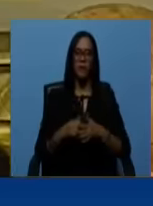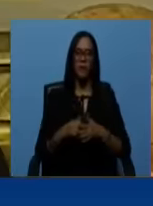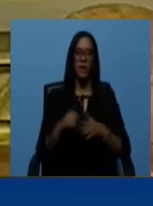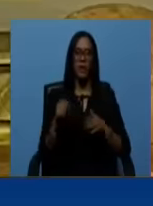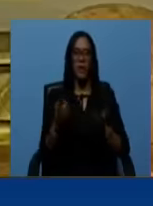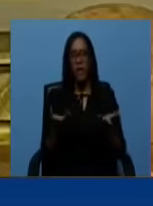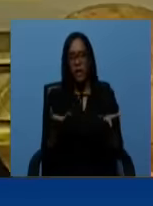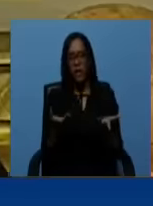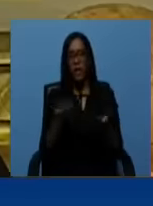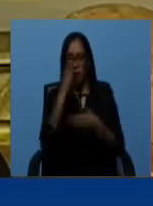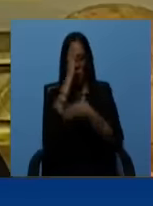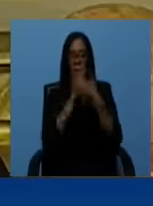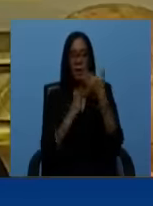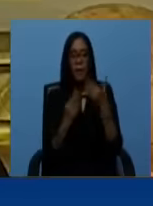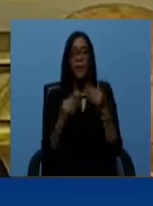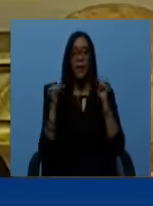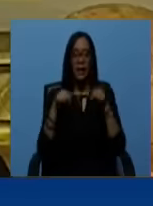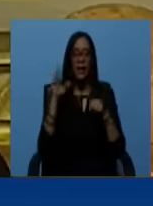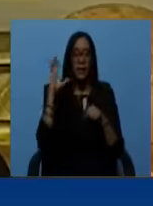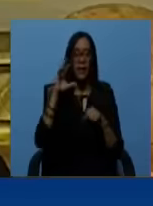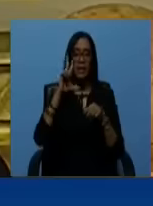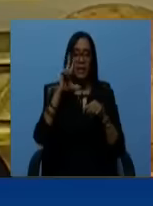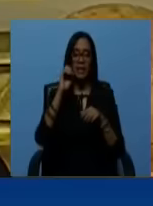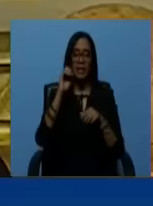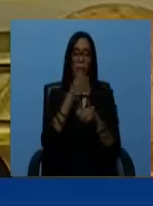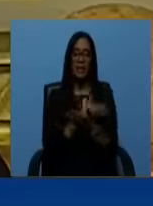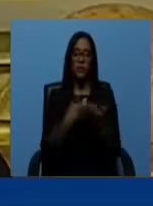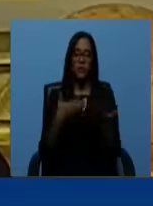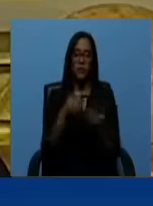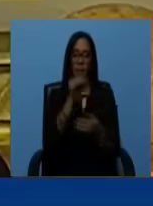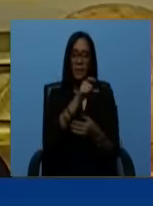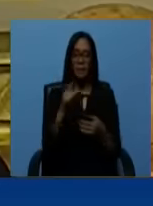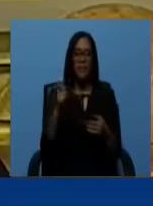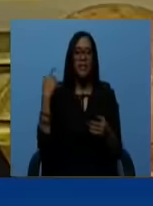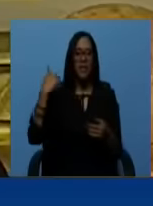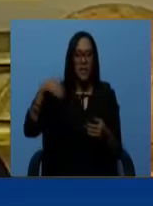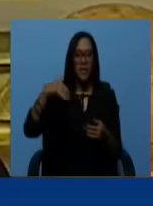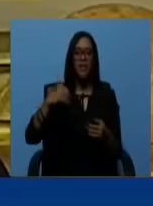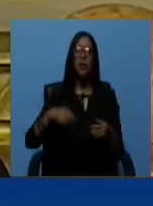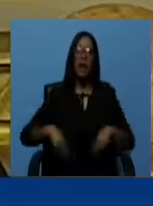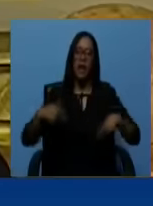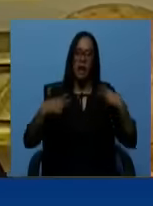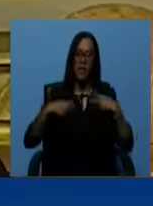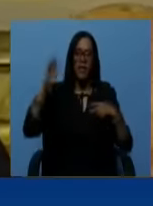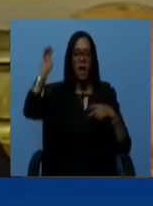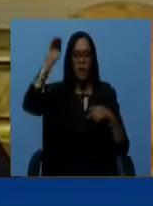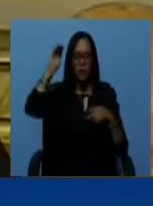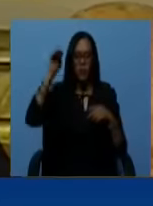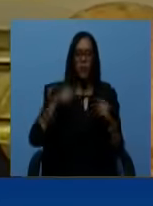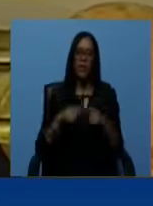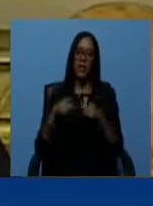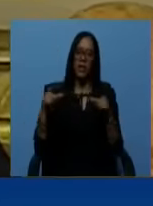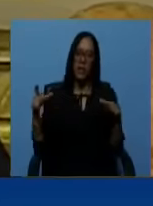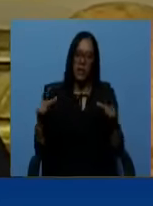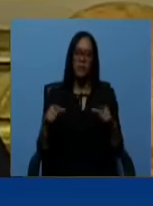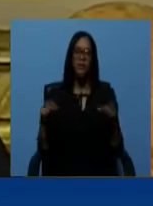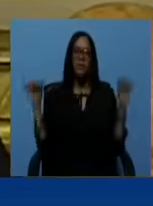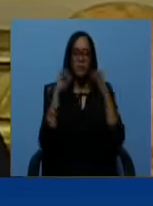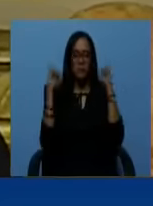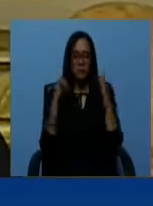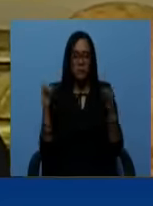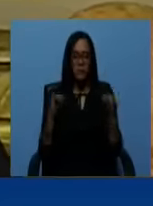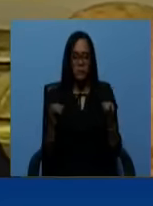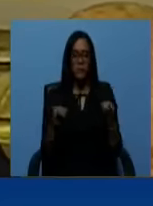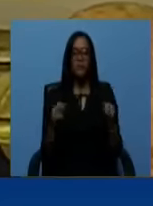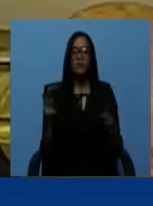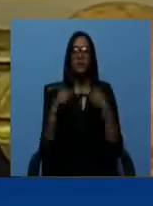modestamente, este país de 30 millones de habitantes tiene derecho a la vida, al futuro, al crecimiento, a la felicidad, a